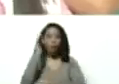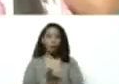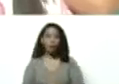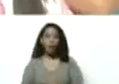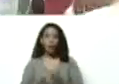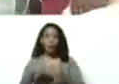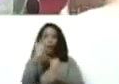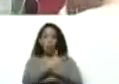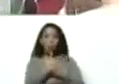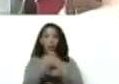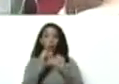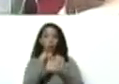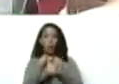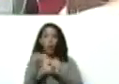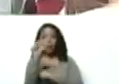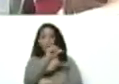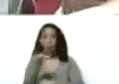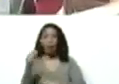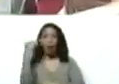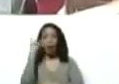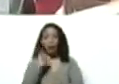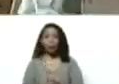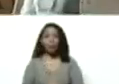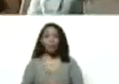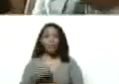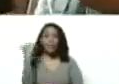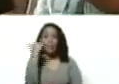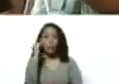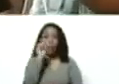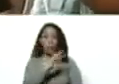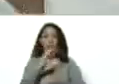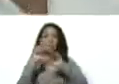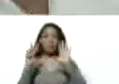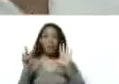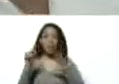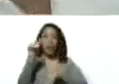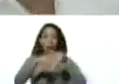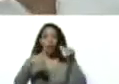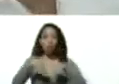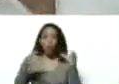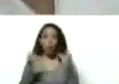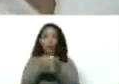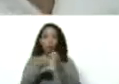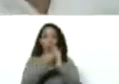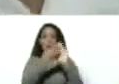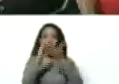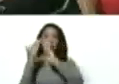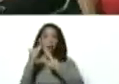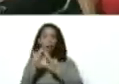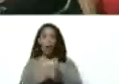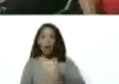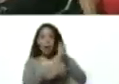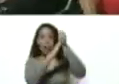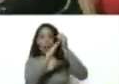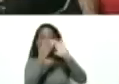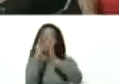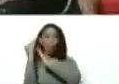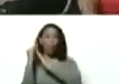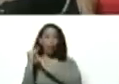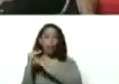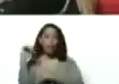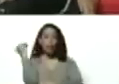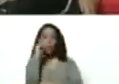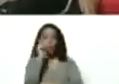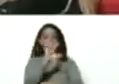Luego, la siguiente semana tendremos el sábado 27 la elección de los equipos de comunidad, liderazgo de comunidad y el